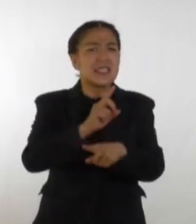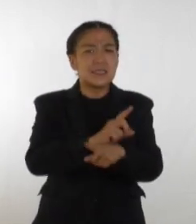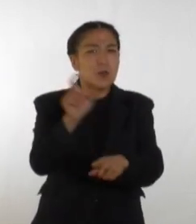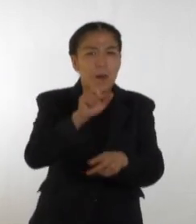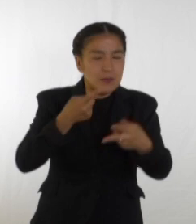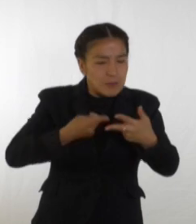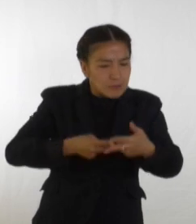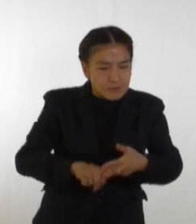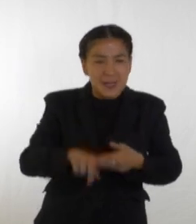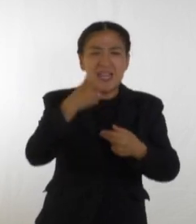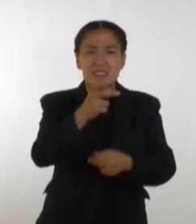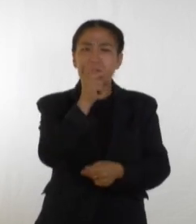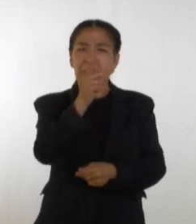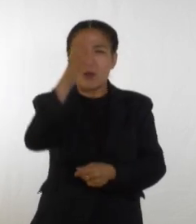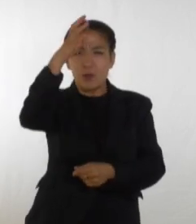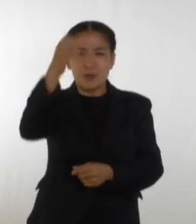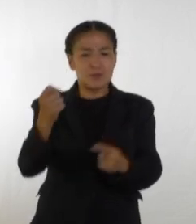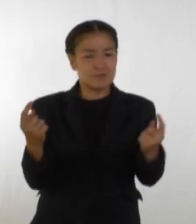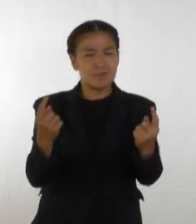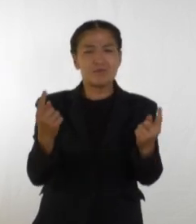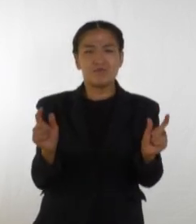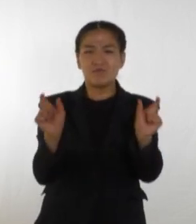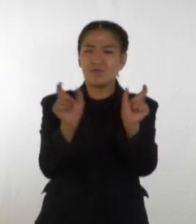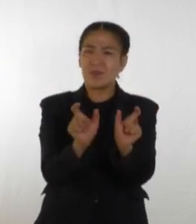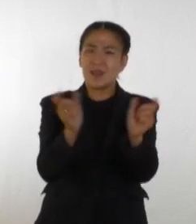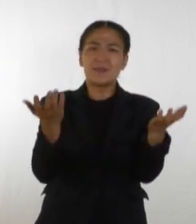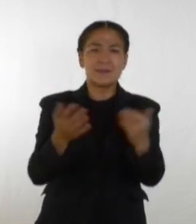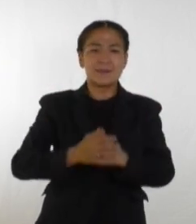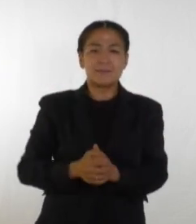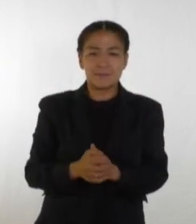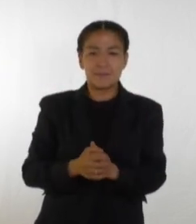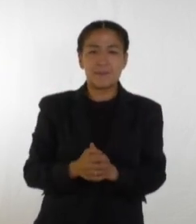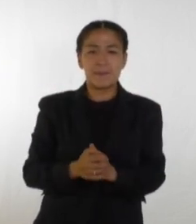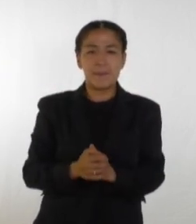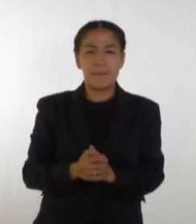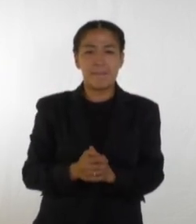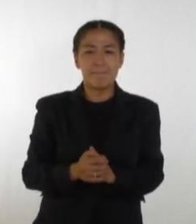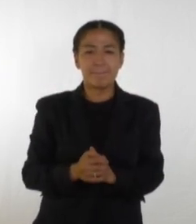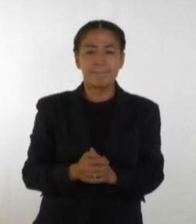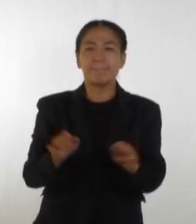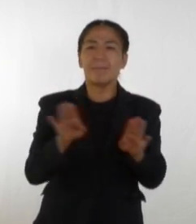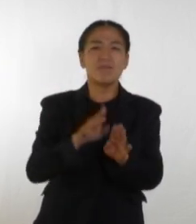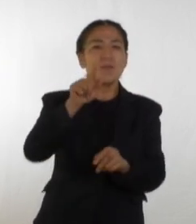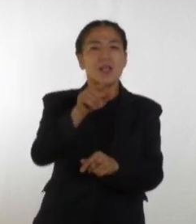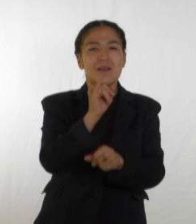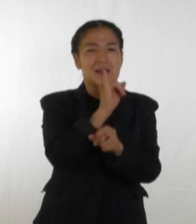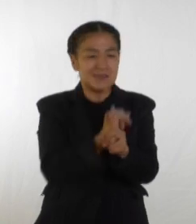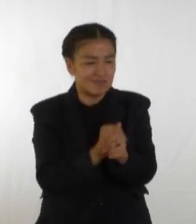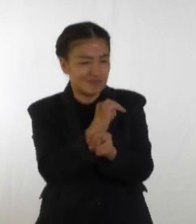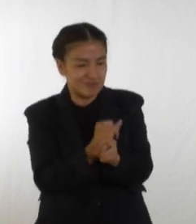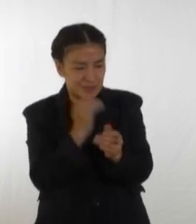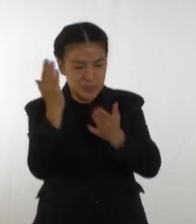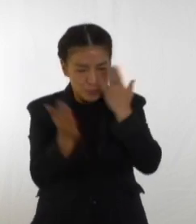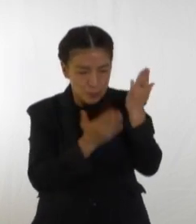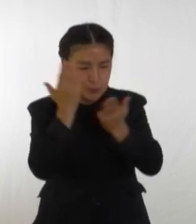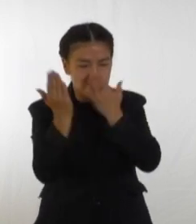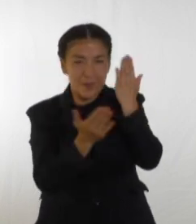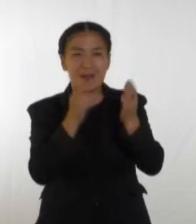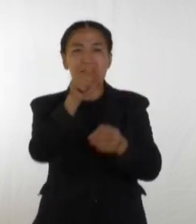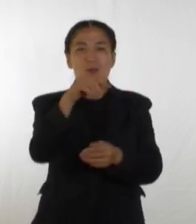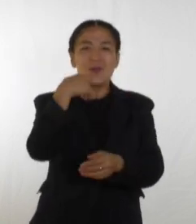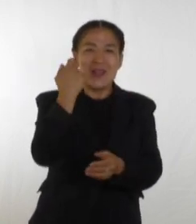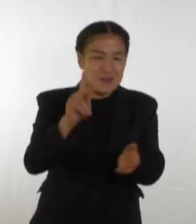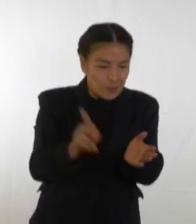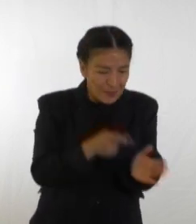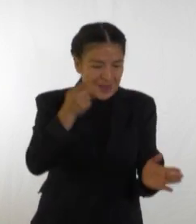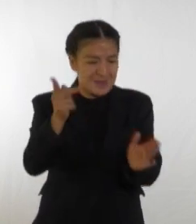conceptos? Los eventos que se consideran aleatorios son los que, por más que los estudies y los veas y trates de que